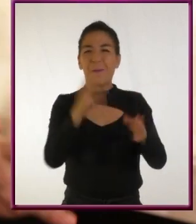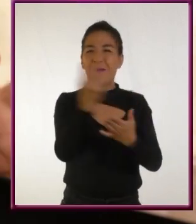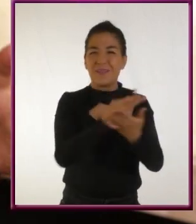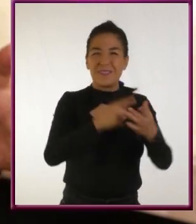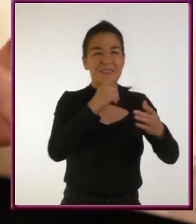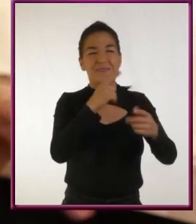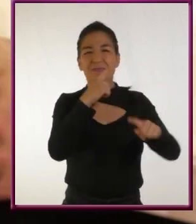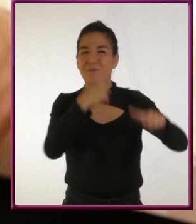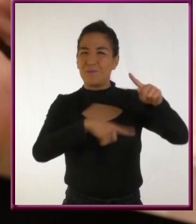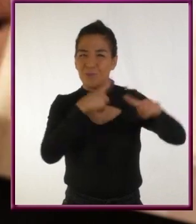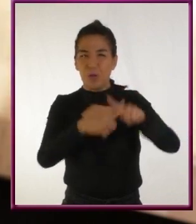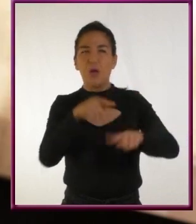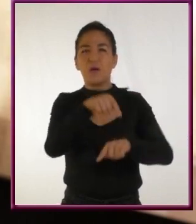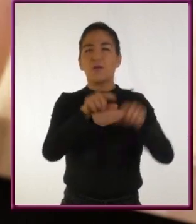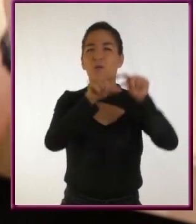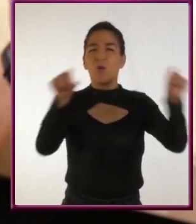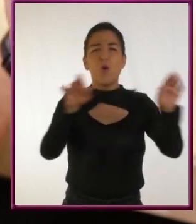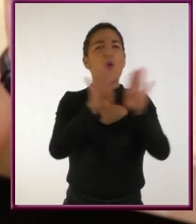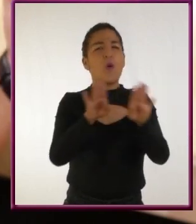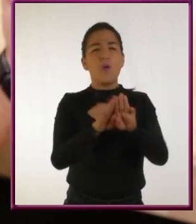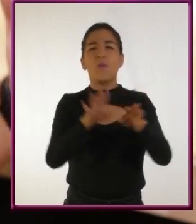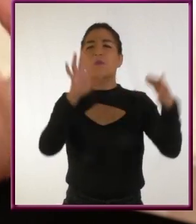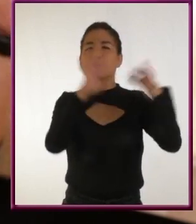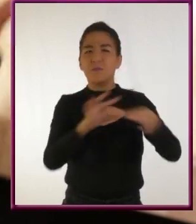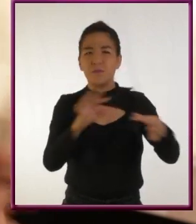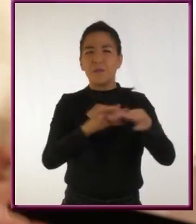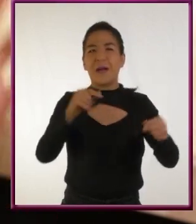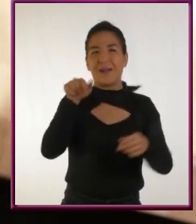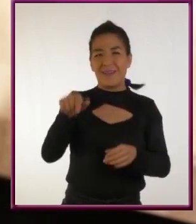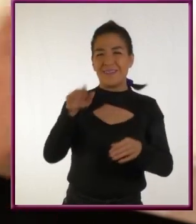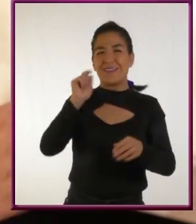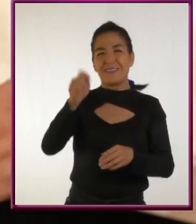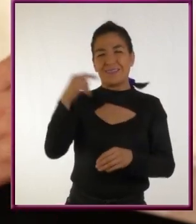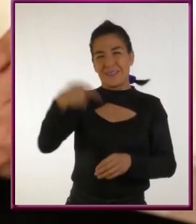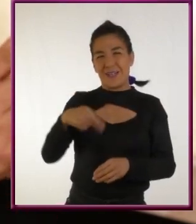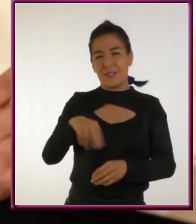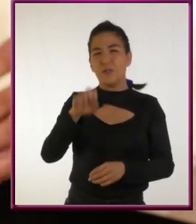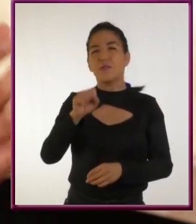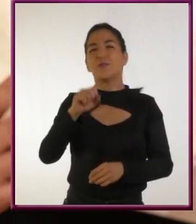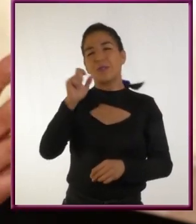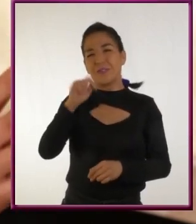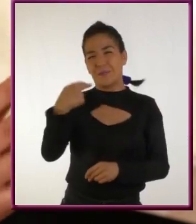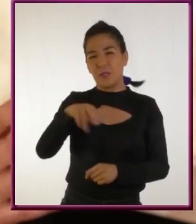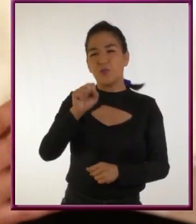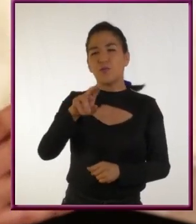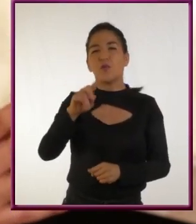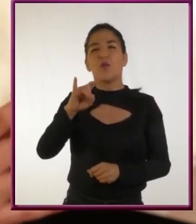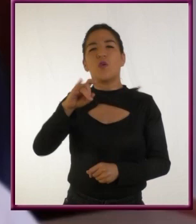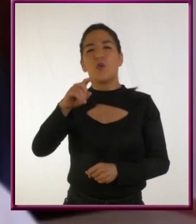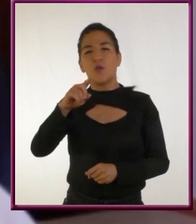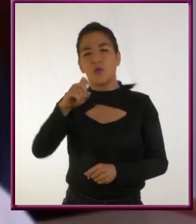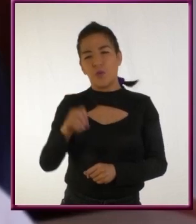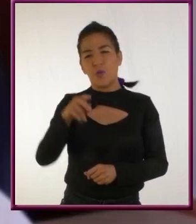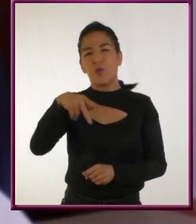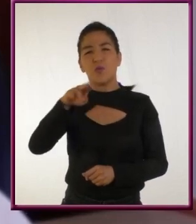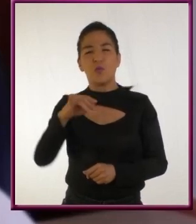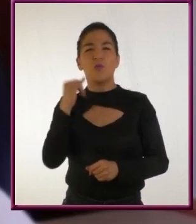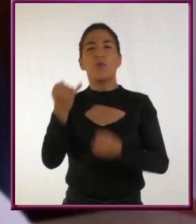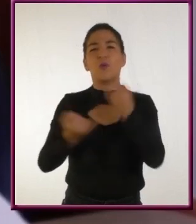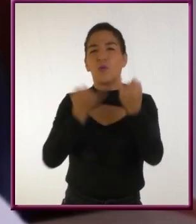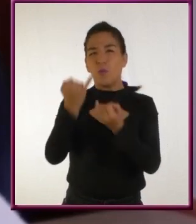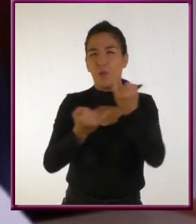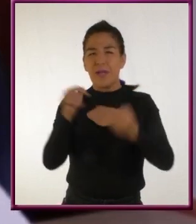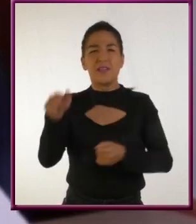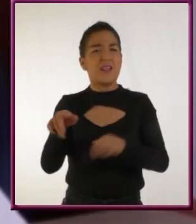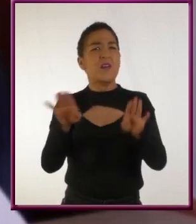resolver. ¿Cómo se pueden explicar estos sudokus a partir de los que ya vimos que les llaman sudokus de juguete? Bueno, los